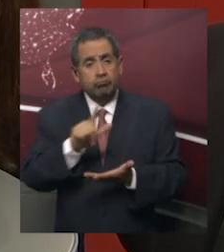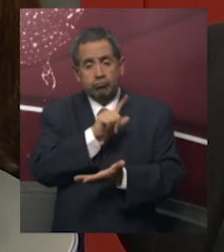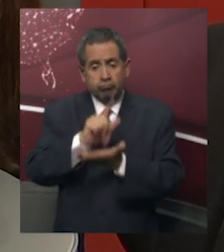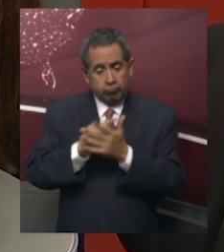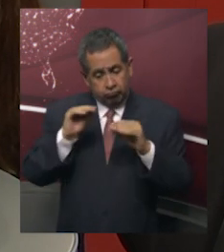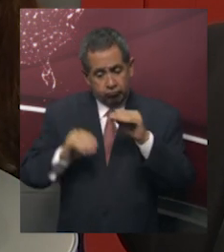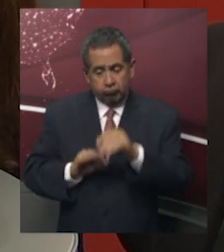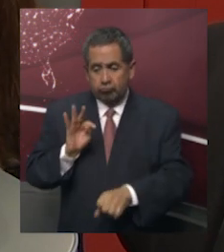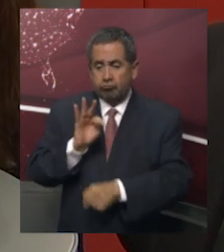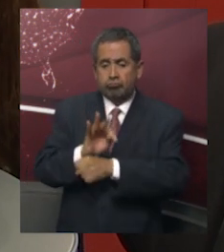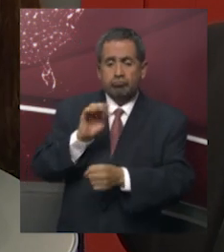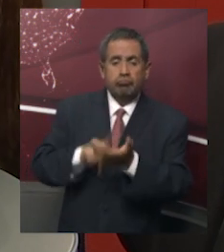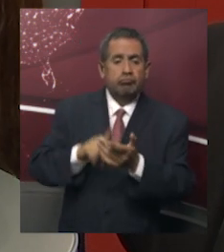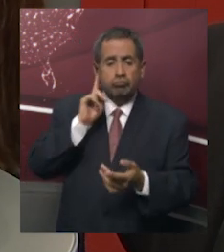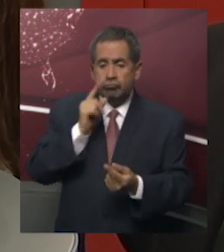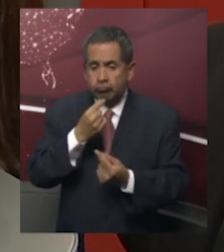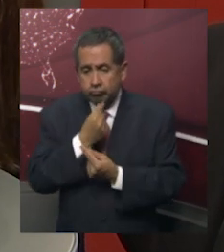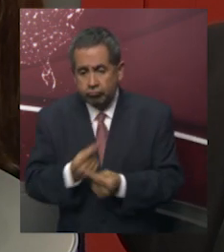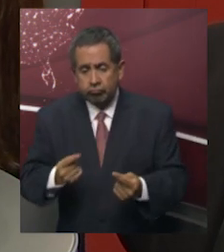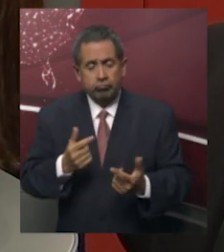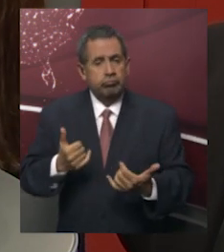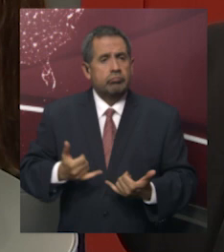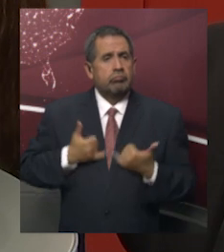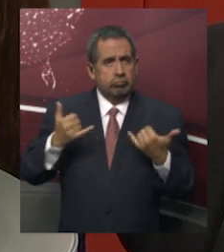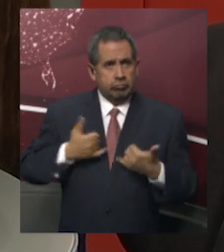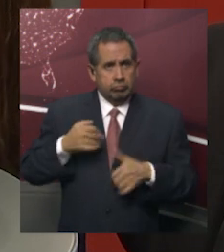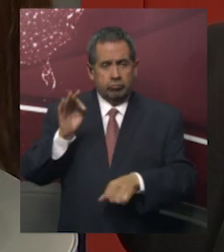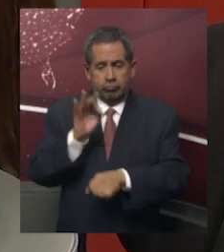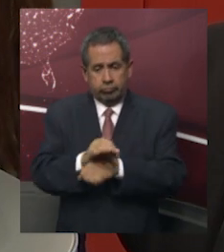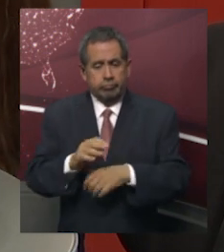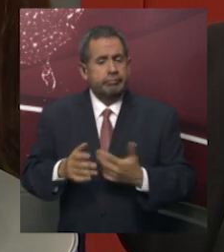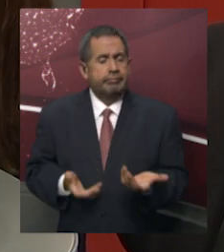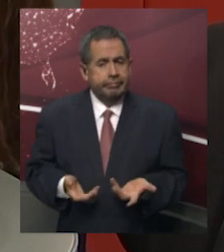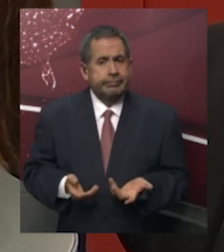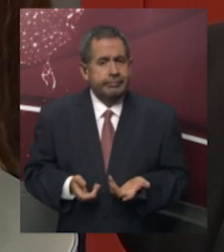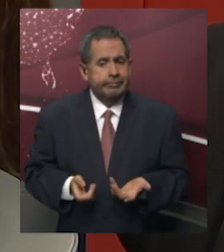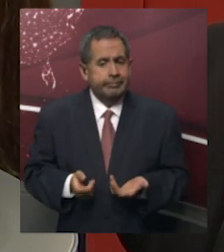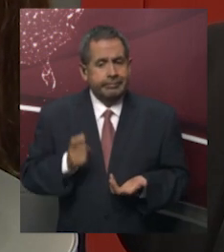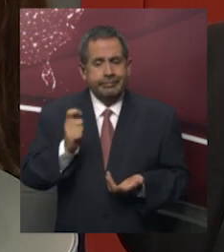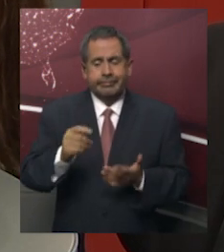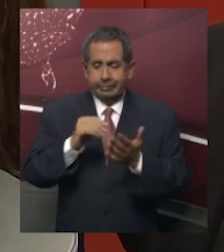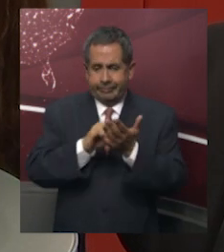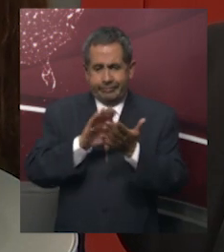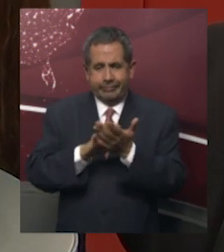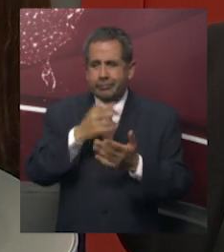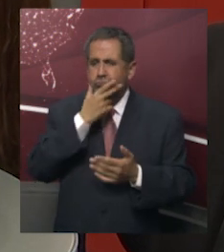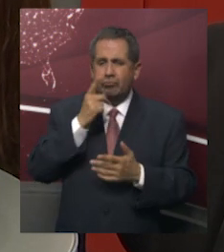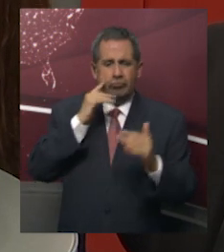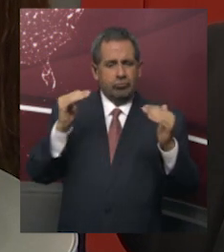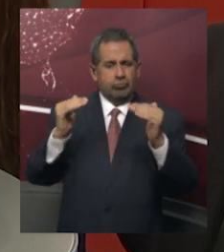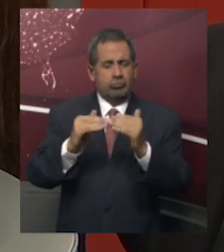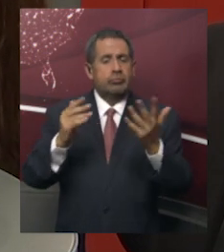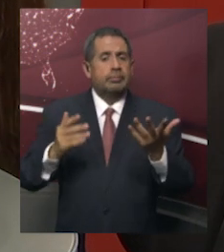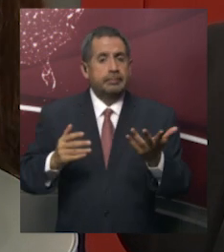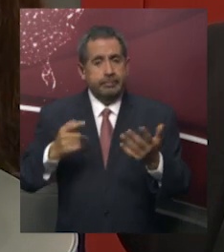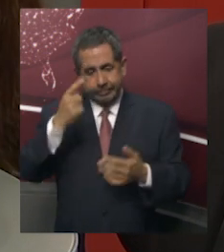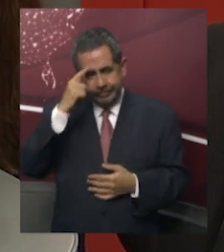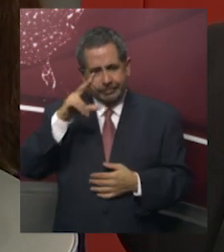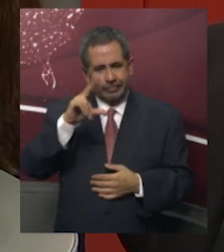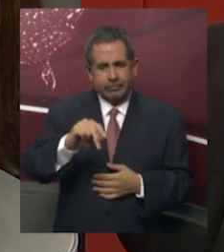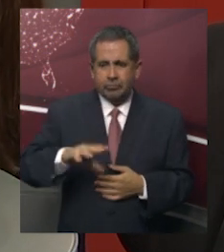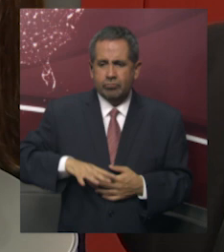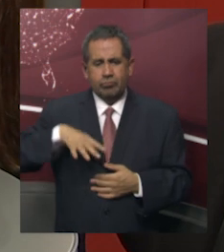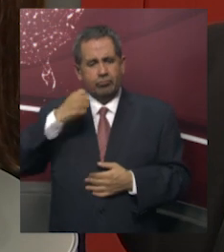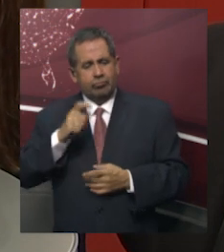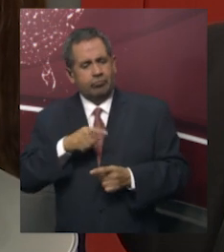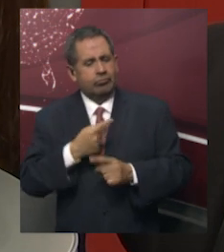con la protección de las niñas y de las adolescentes. Sobre todo sí en esta agenda de género, por ejemplo, para prevenir cualquier tema de